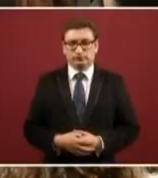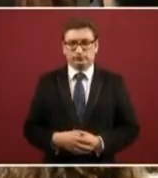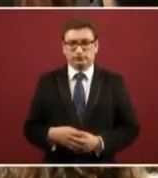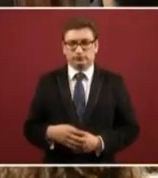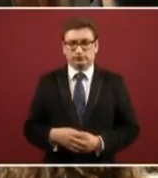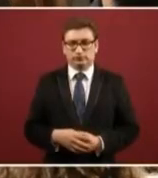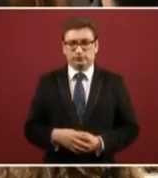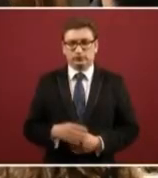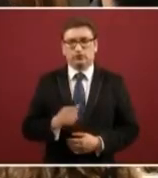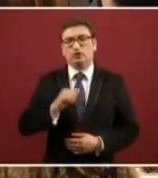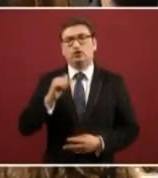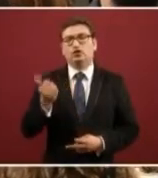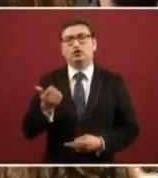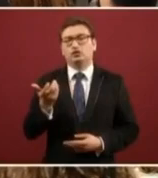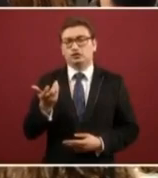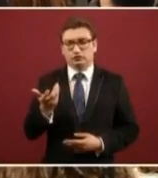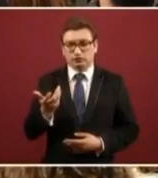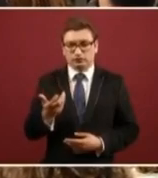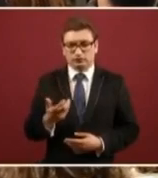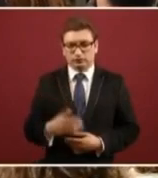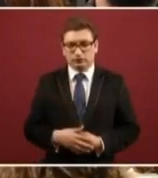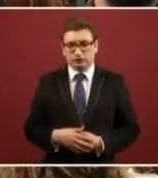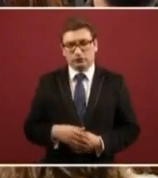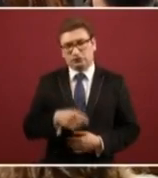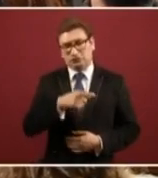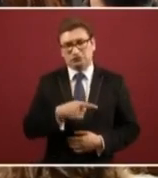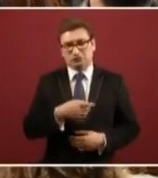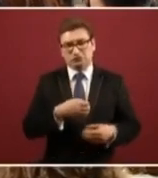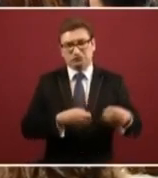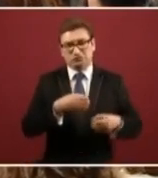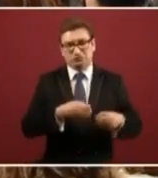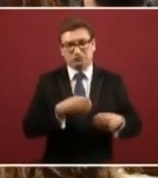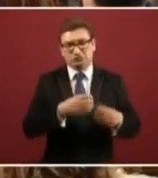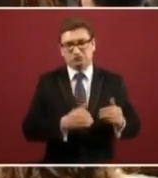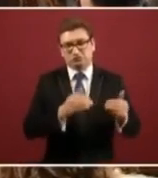es cuestión del Poder Legislativo.